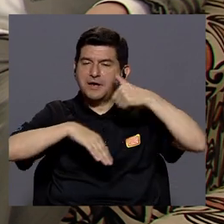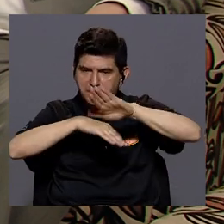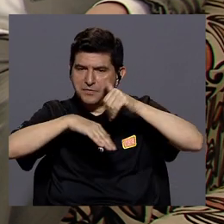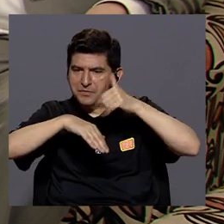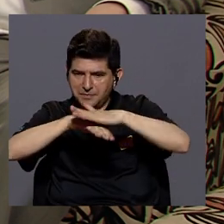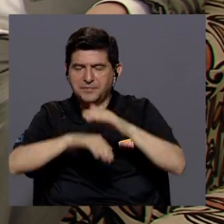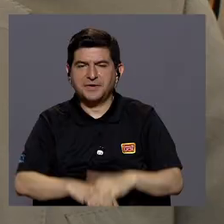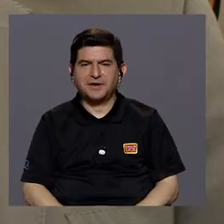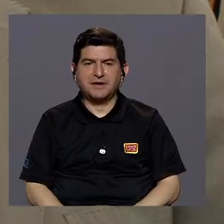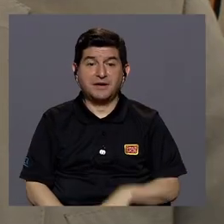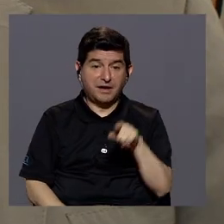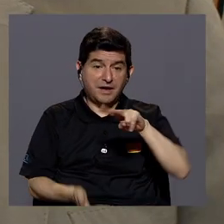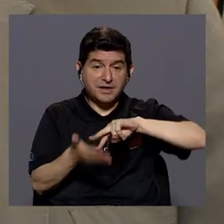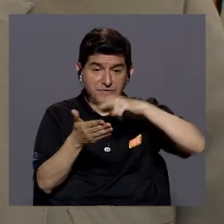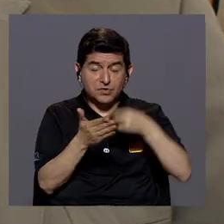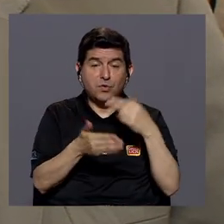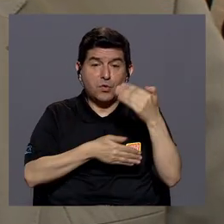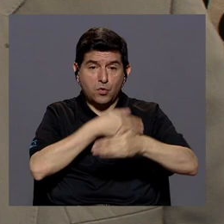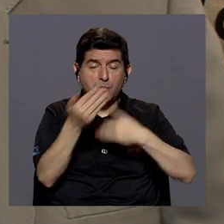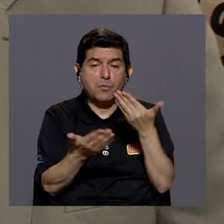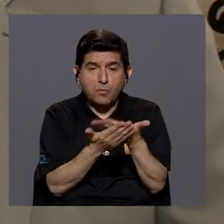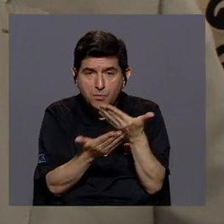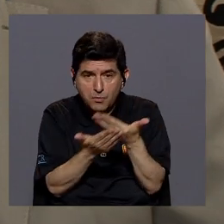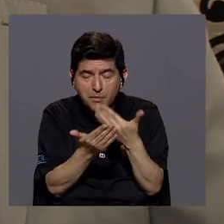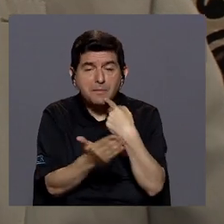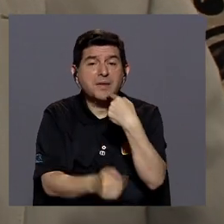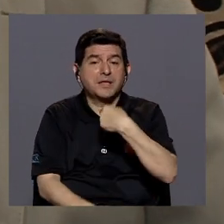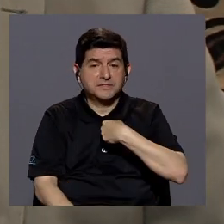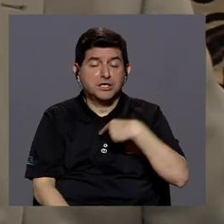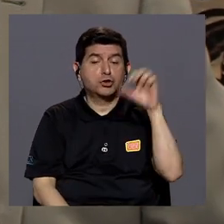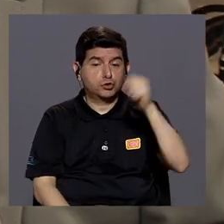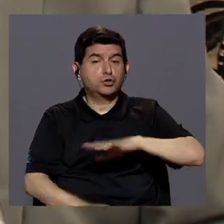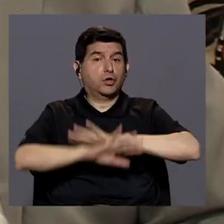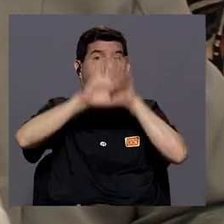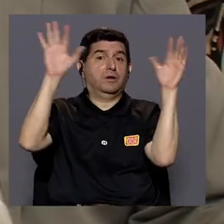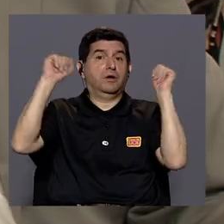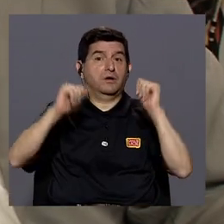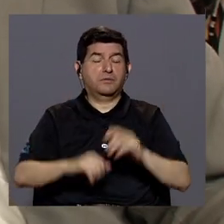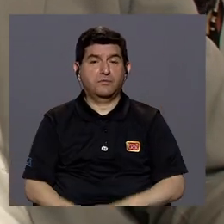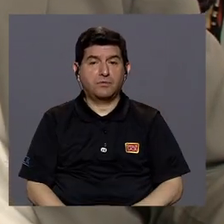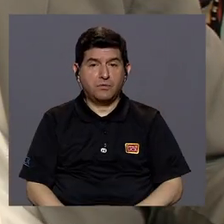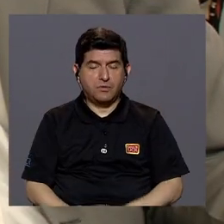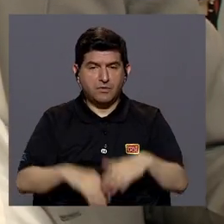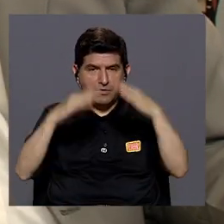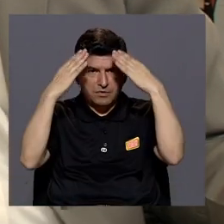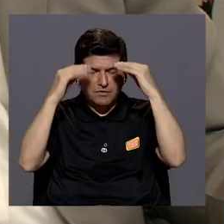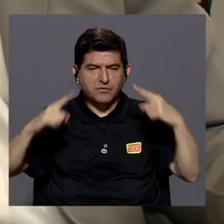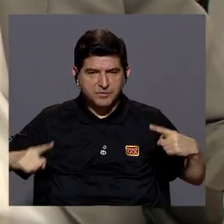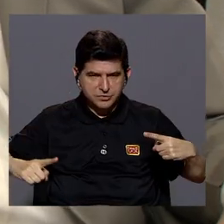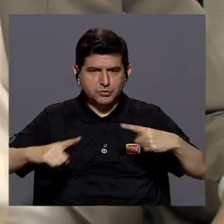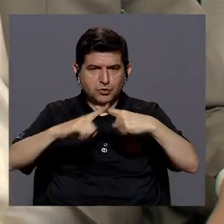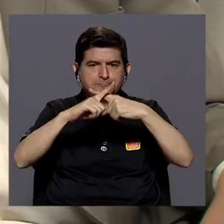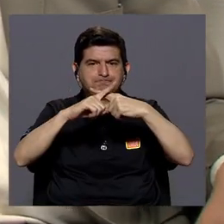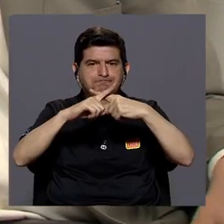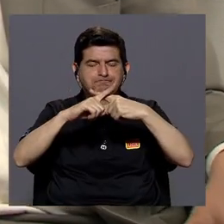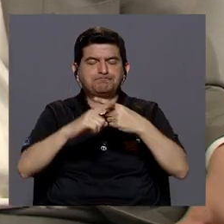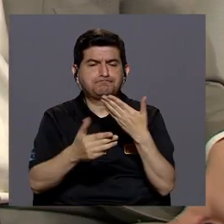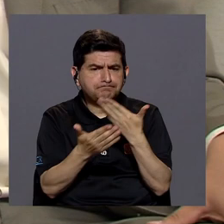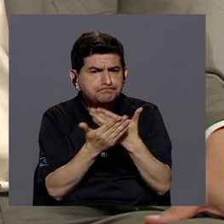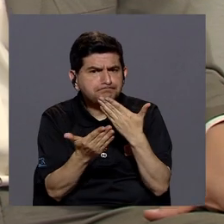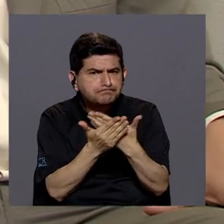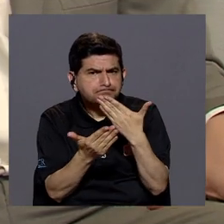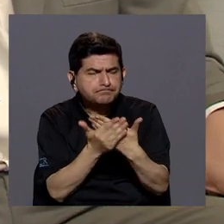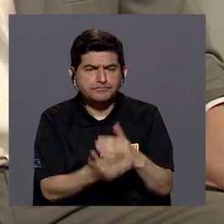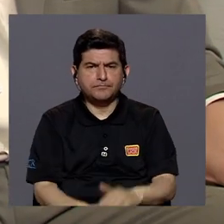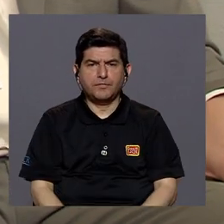eso lleva todo un proceso de verificación, me contaba usted. Sí, claro, por ejemplo, hay que cruzarlas, comprobar. Yo,